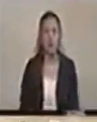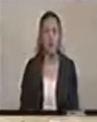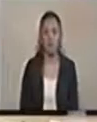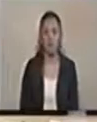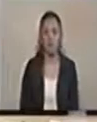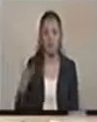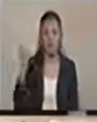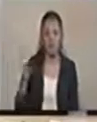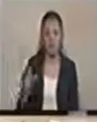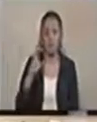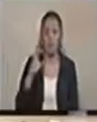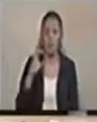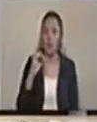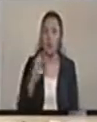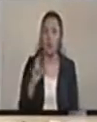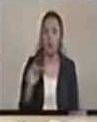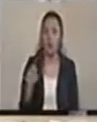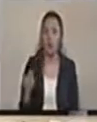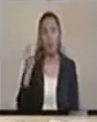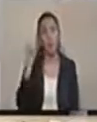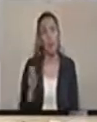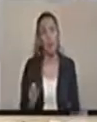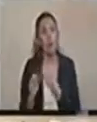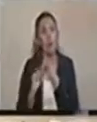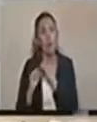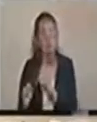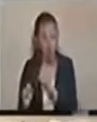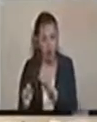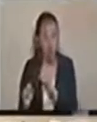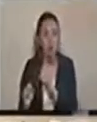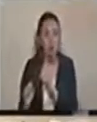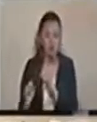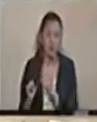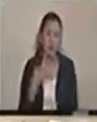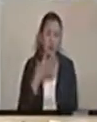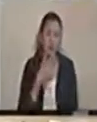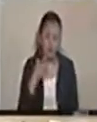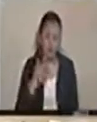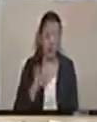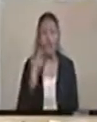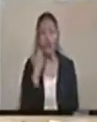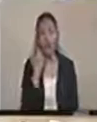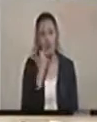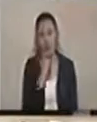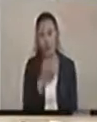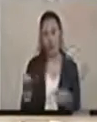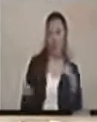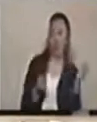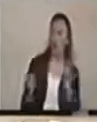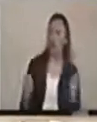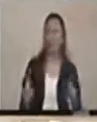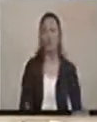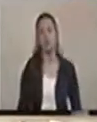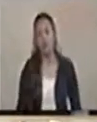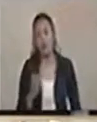Doctor Correa, el adicto es un enfermo y esto no es una discusión. Obviamente, no